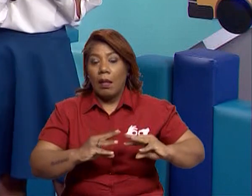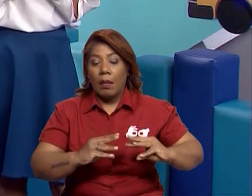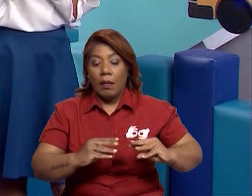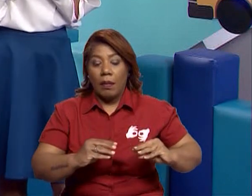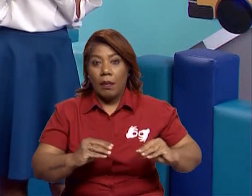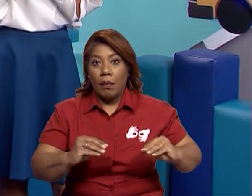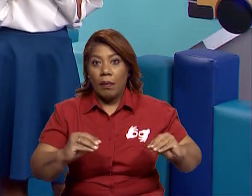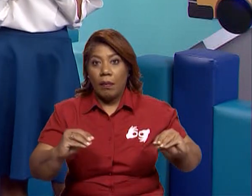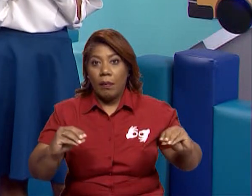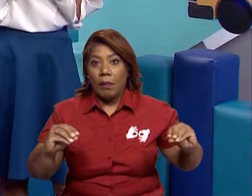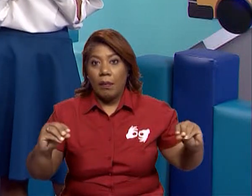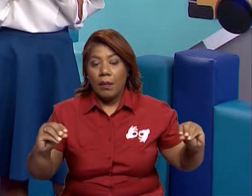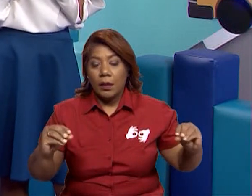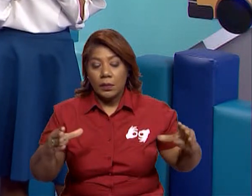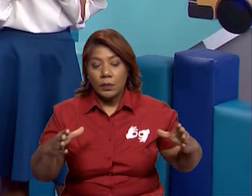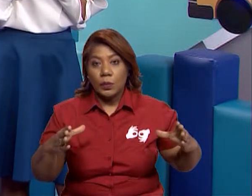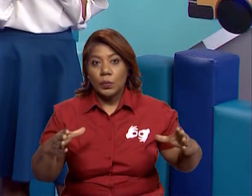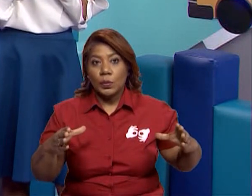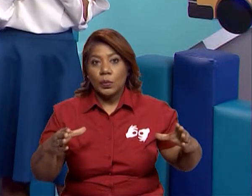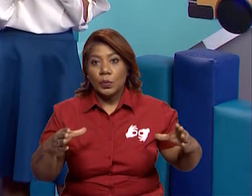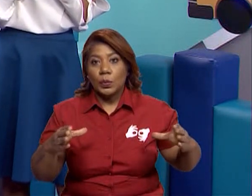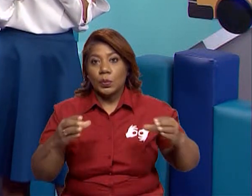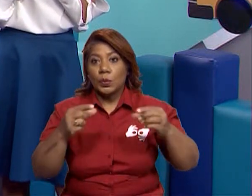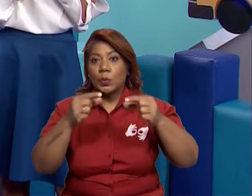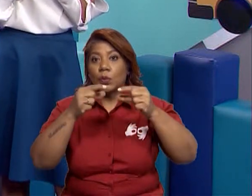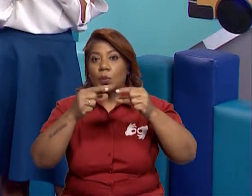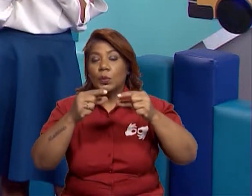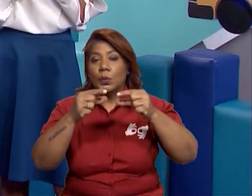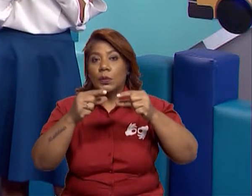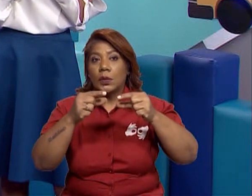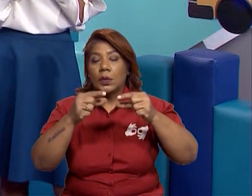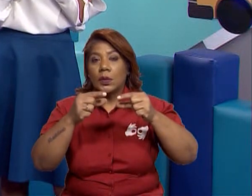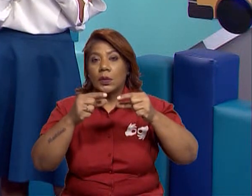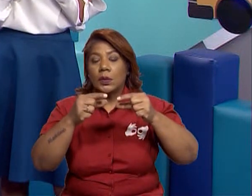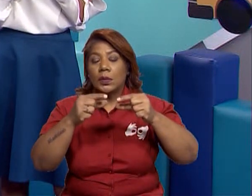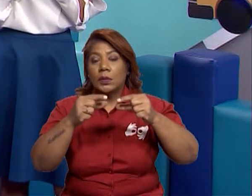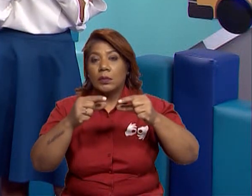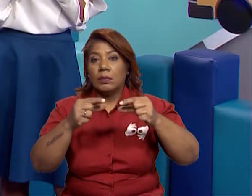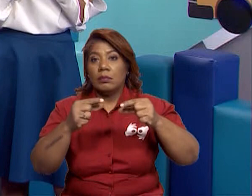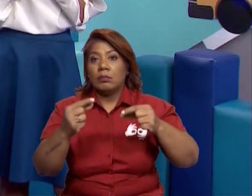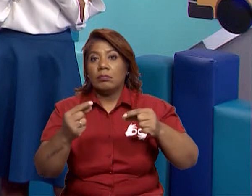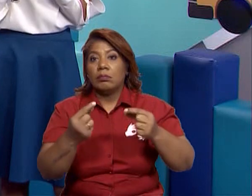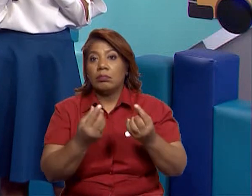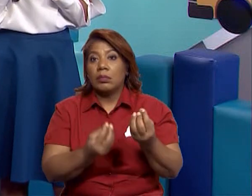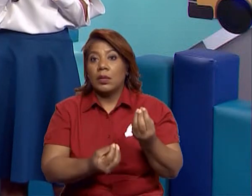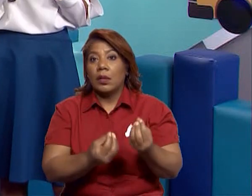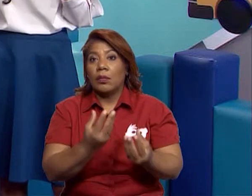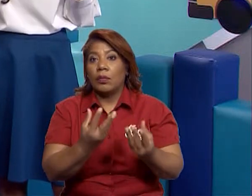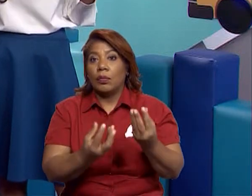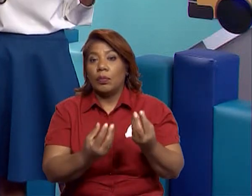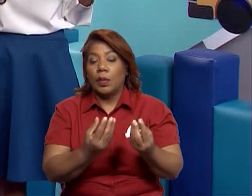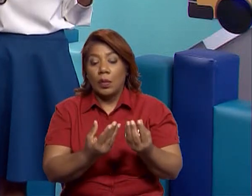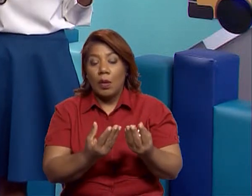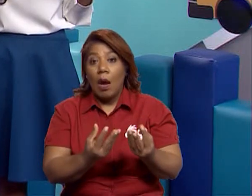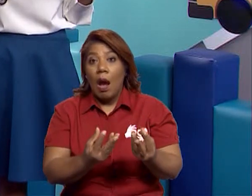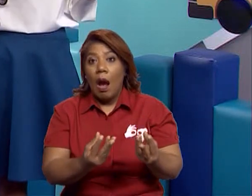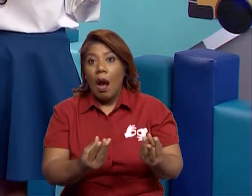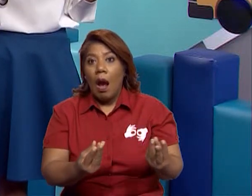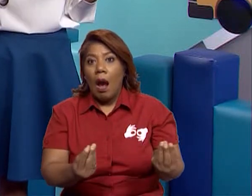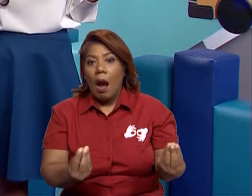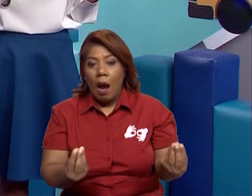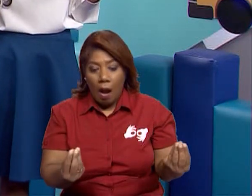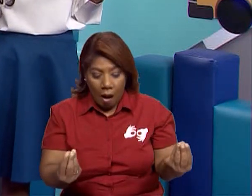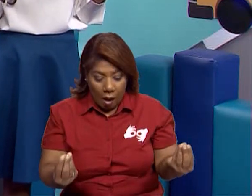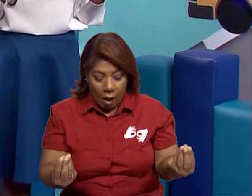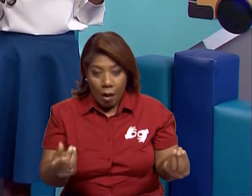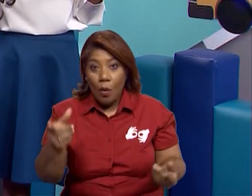la mantequilla. A ver, si la tengo así en barra y cuando la derrito, ¿ya no es mantequilla? Sigue siendo mantequilla. ¿Qué cambió?